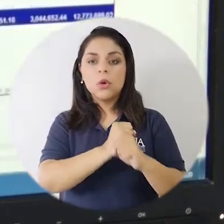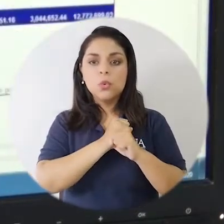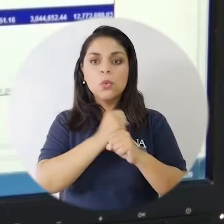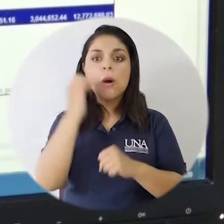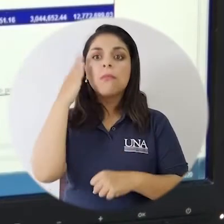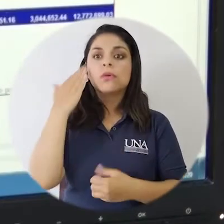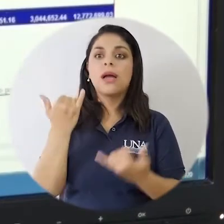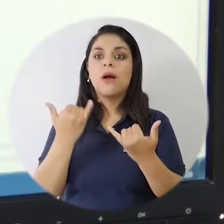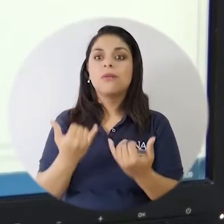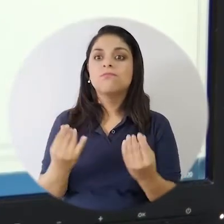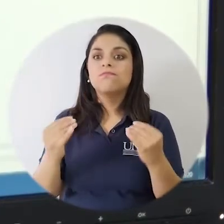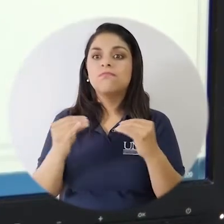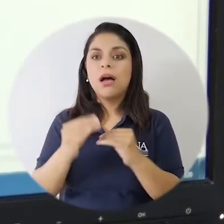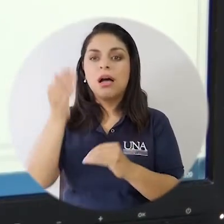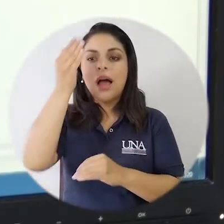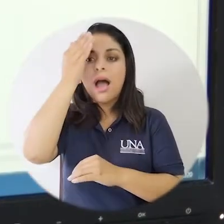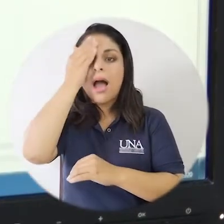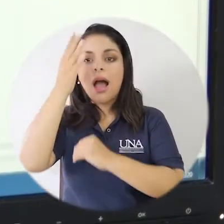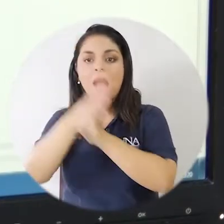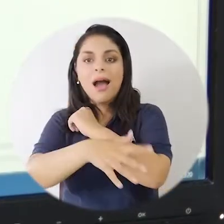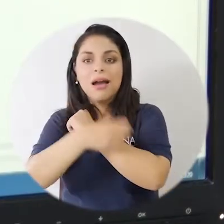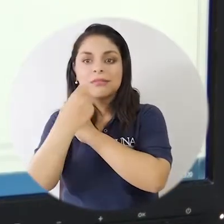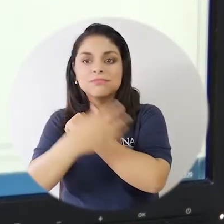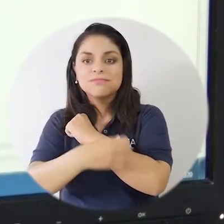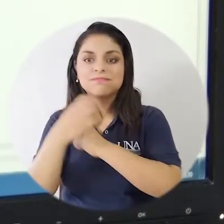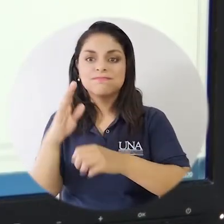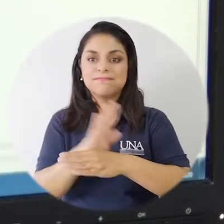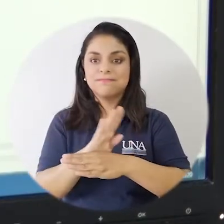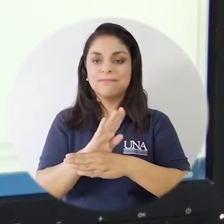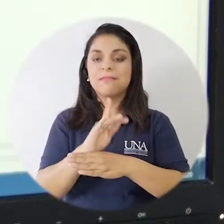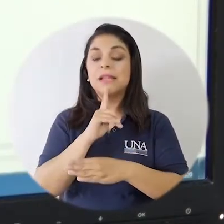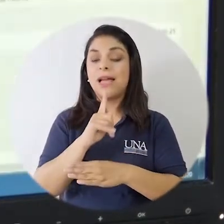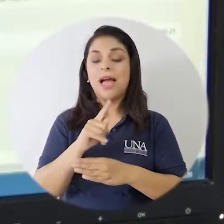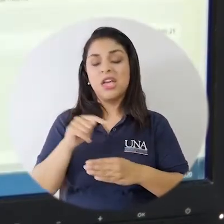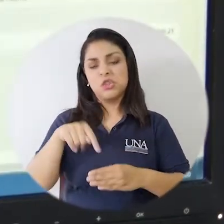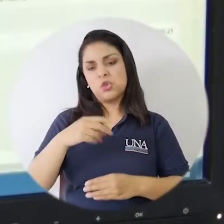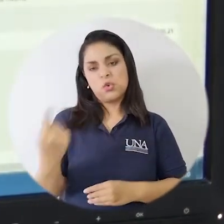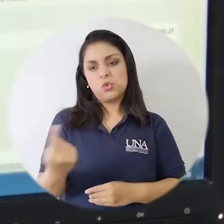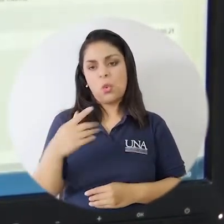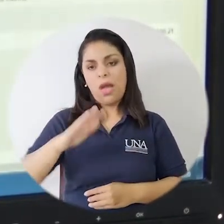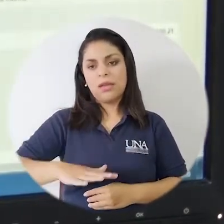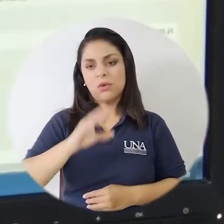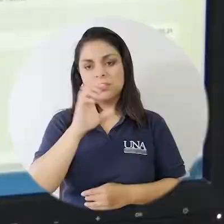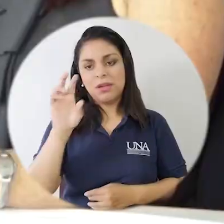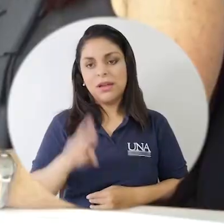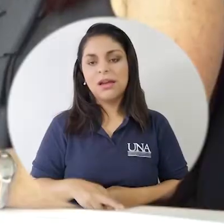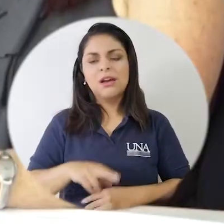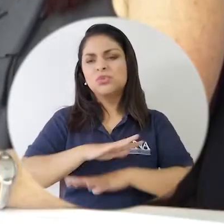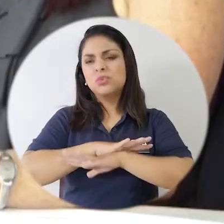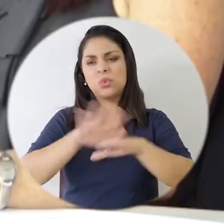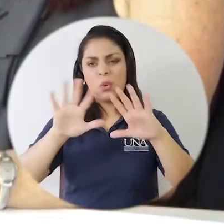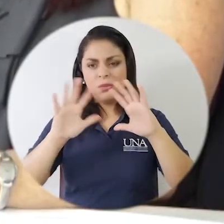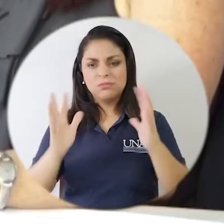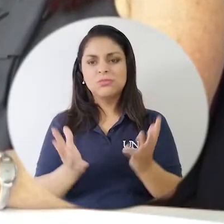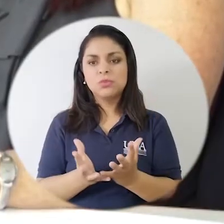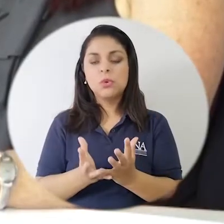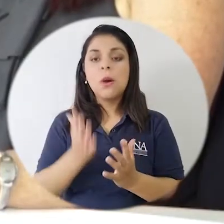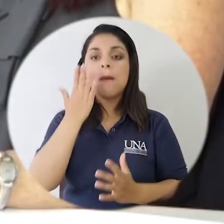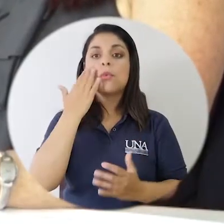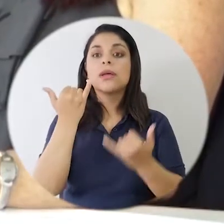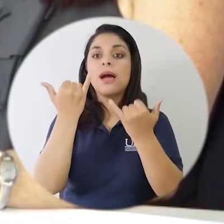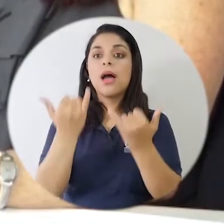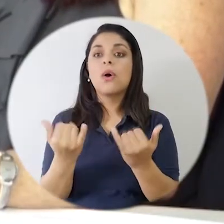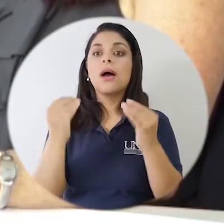las empresas. Entonces, esto no es algo que se esté dando solamente en nuestro país. Si bien es cierto, como usted lo dice, al haber más